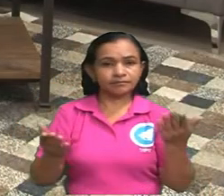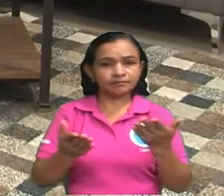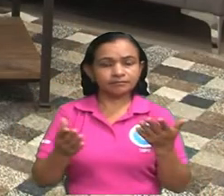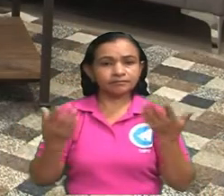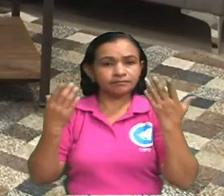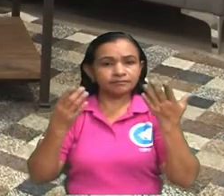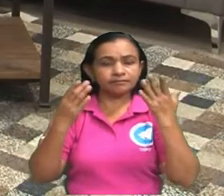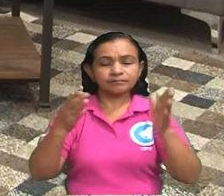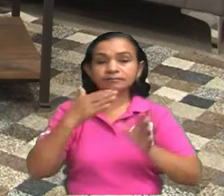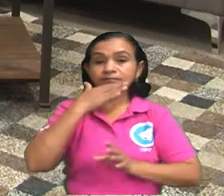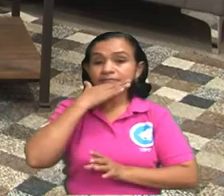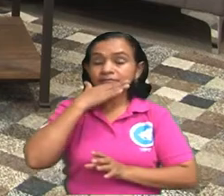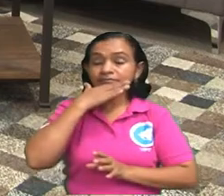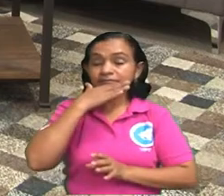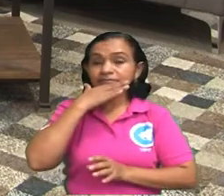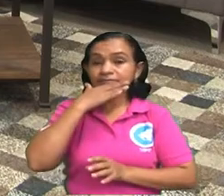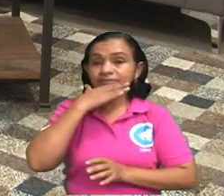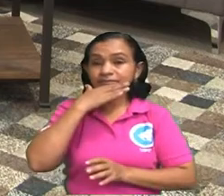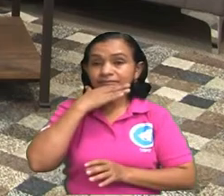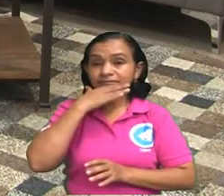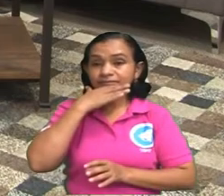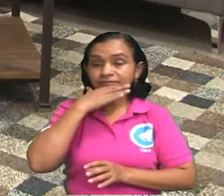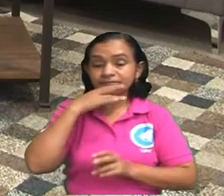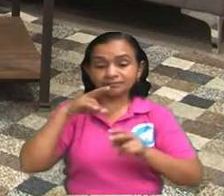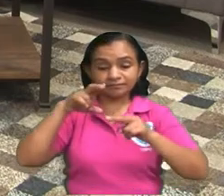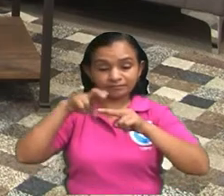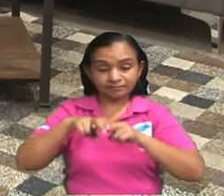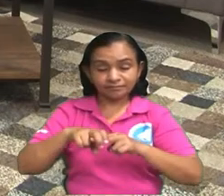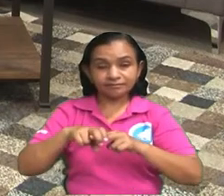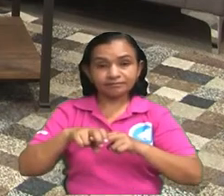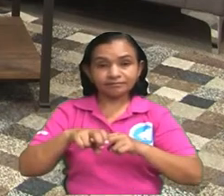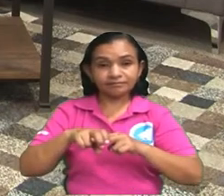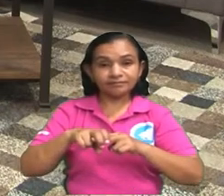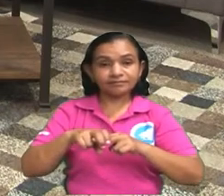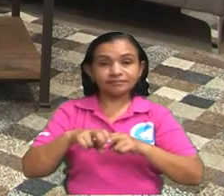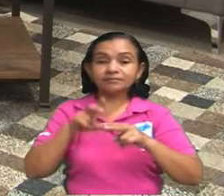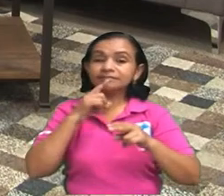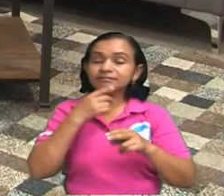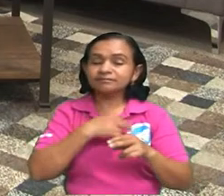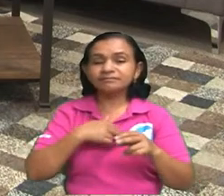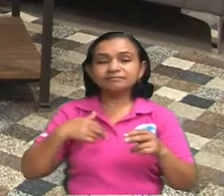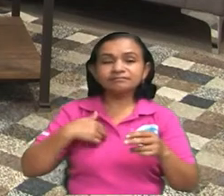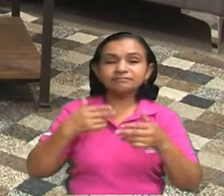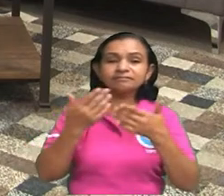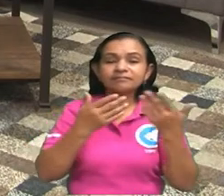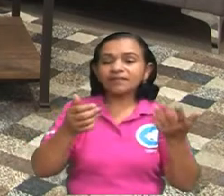de las cosas más difíciles es que dice, nos sentamos con él y le decimos, bueno, dice, ¿qué vamos a hacer con los que andan borrachitos? Dice, haciendo